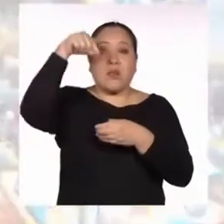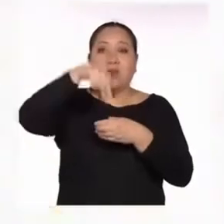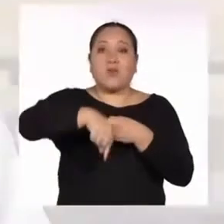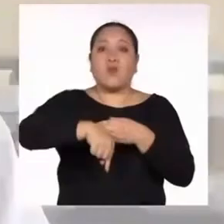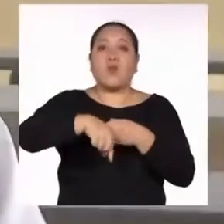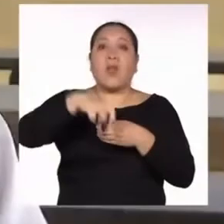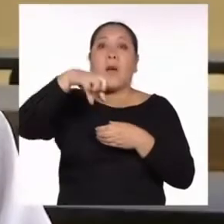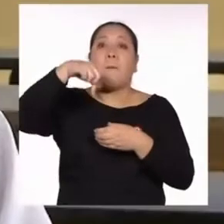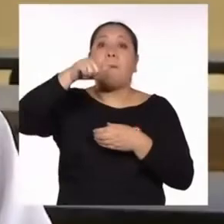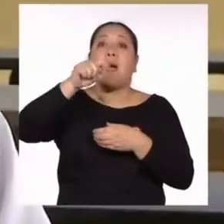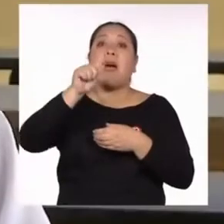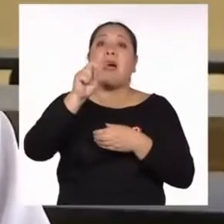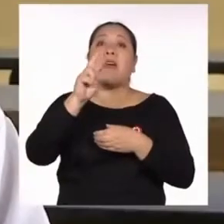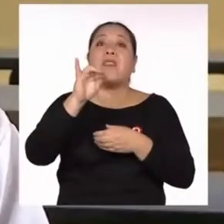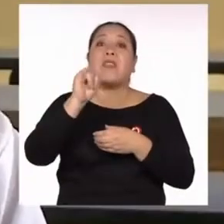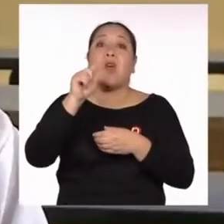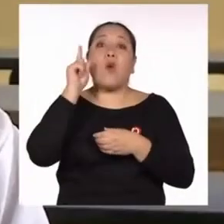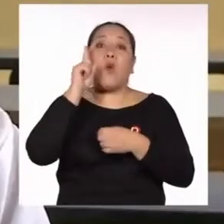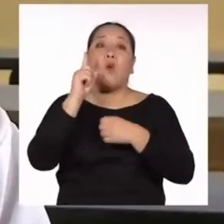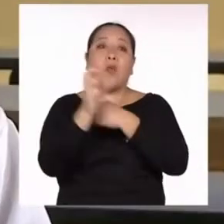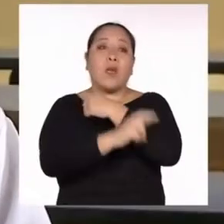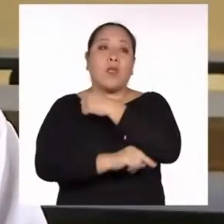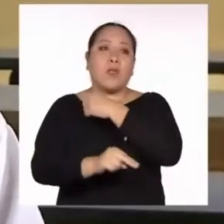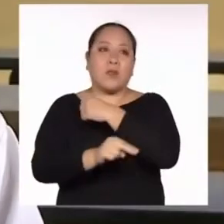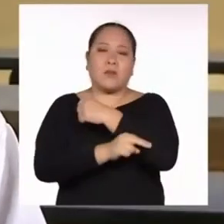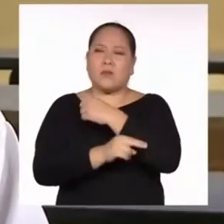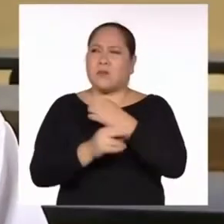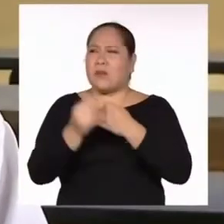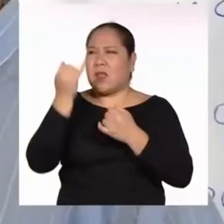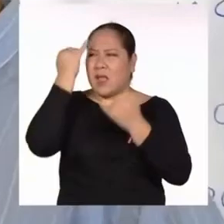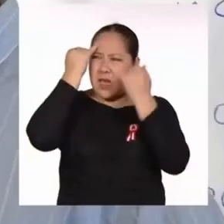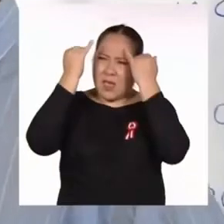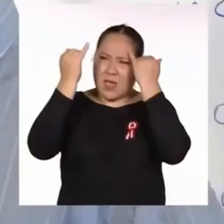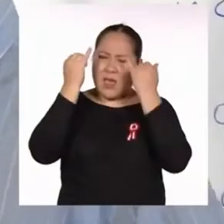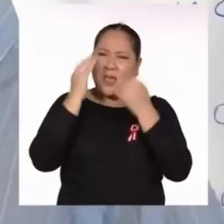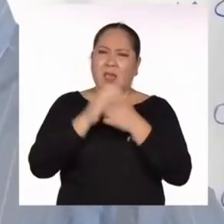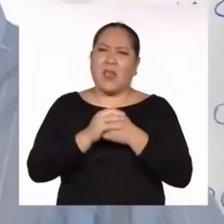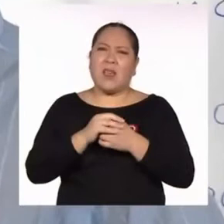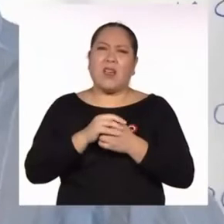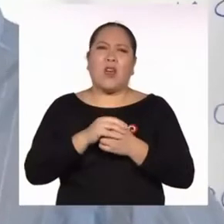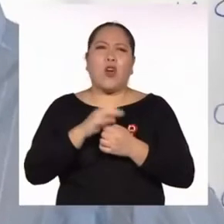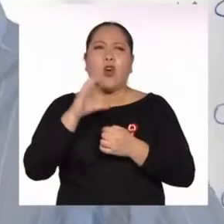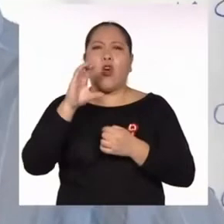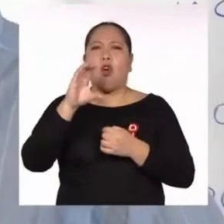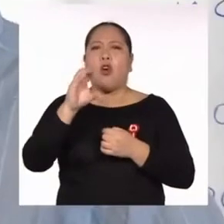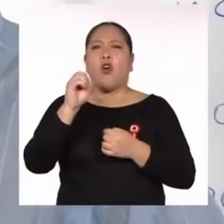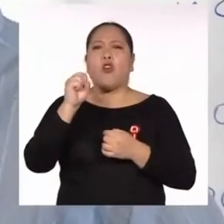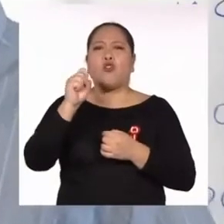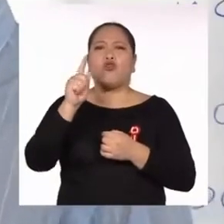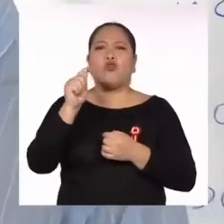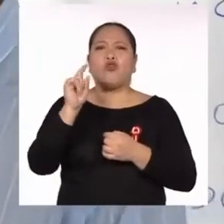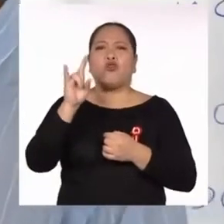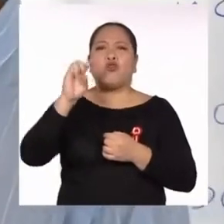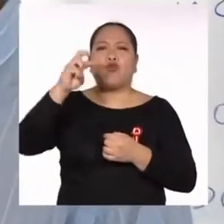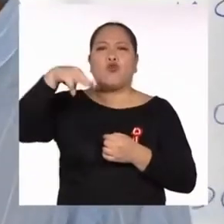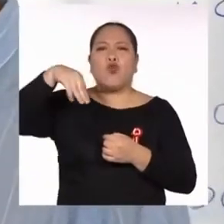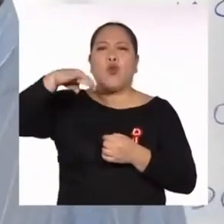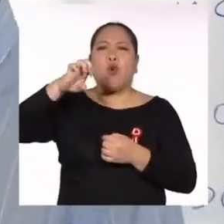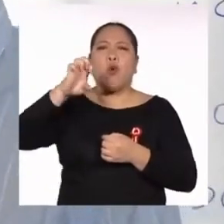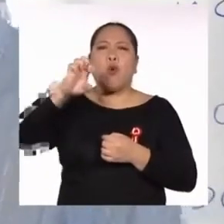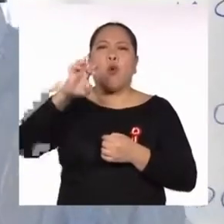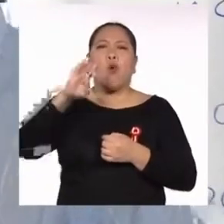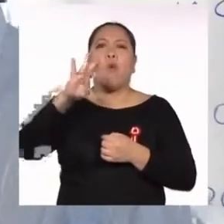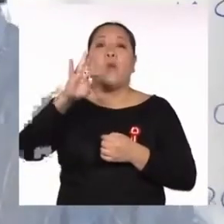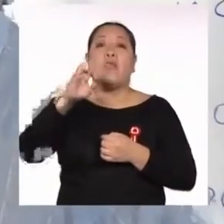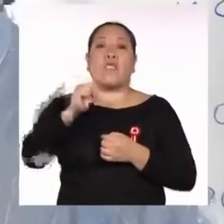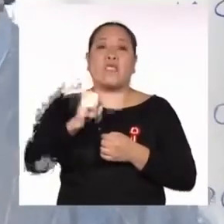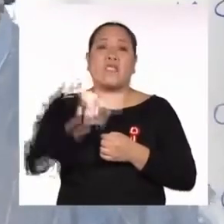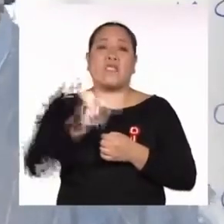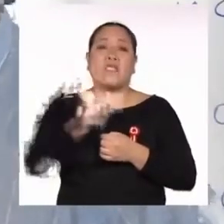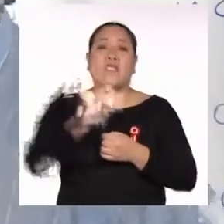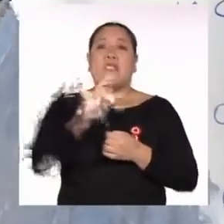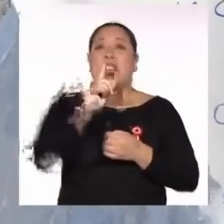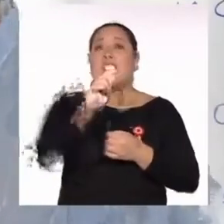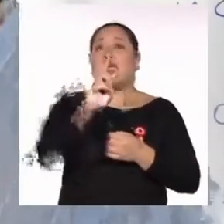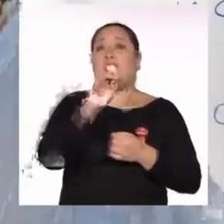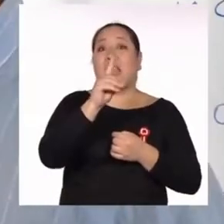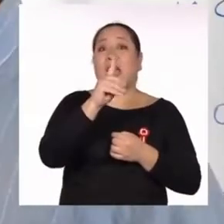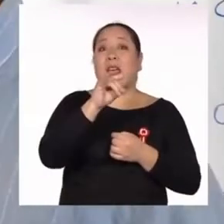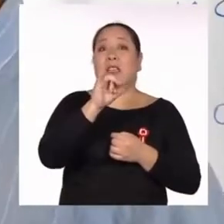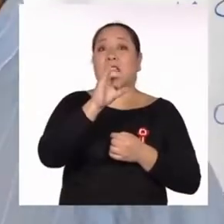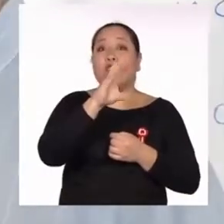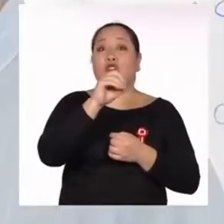nación de la misma no es lo mismo tradición es todo aquello que una generación